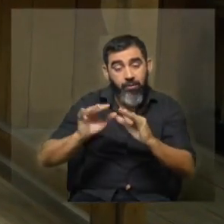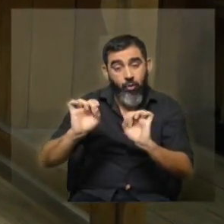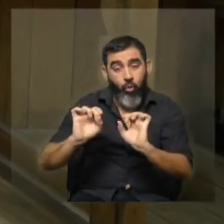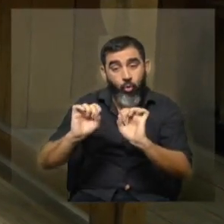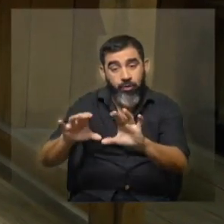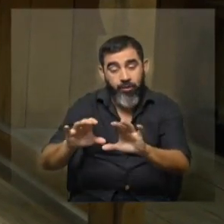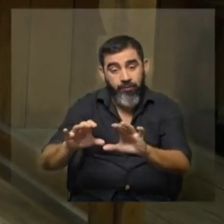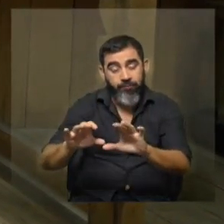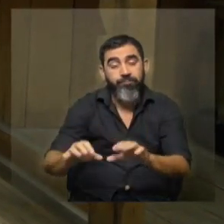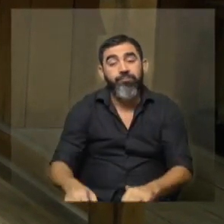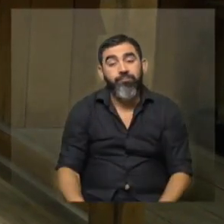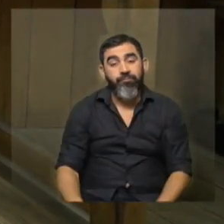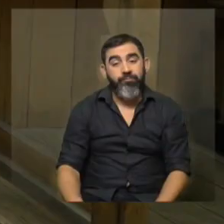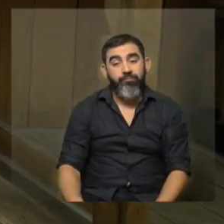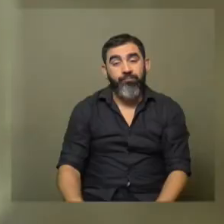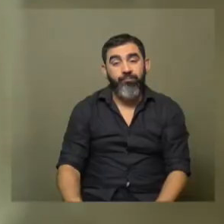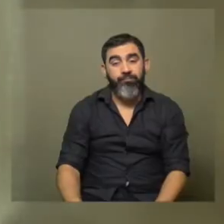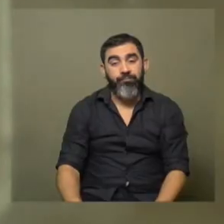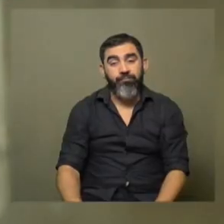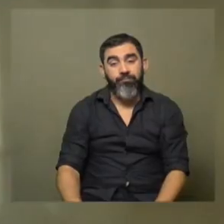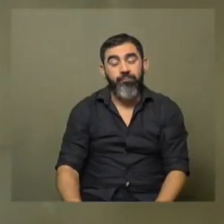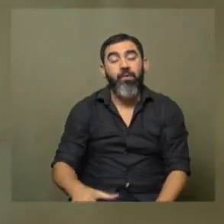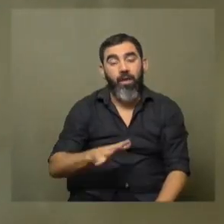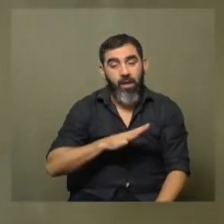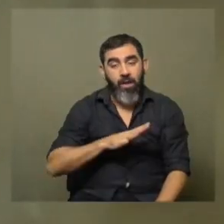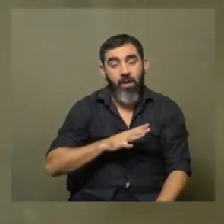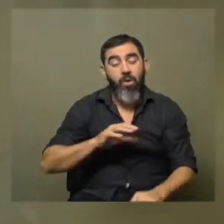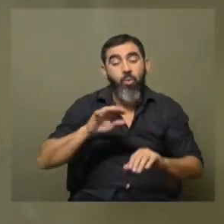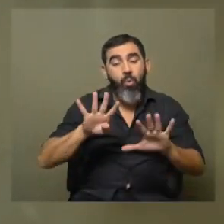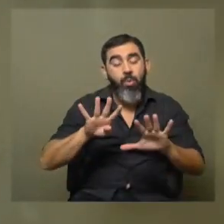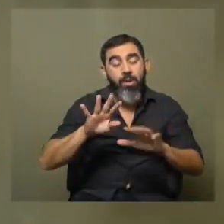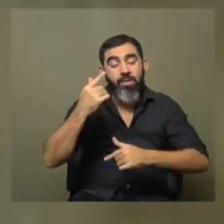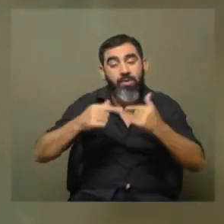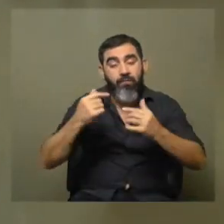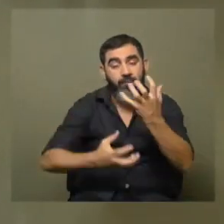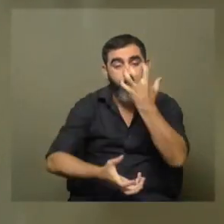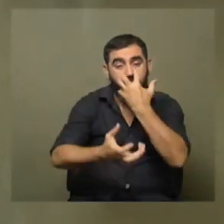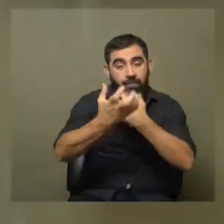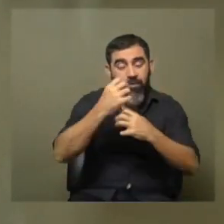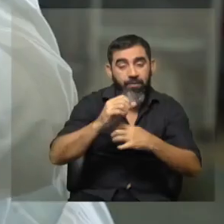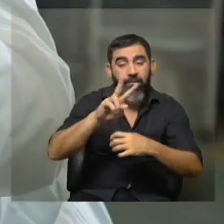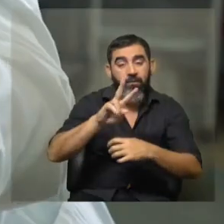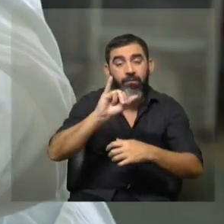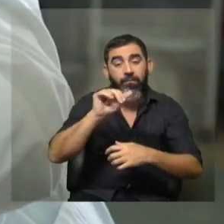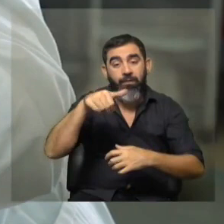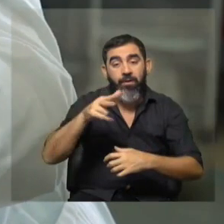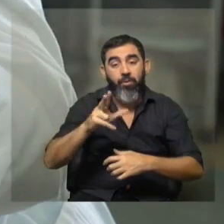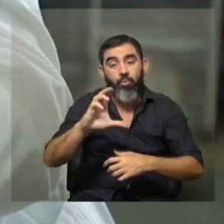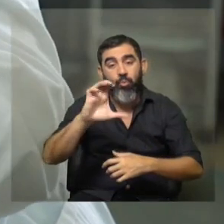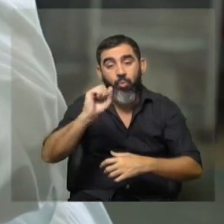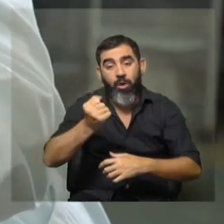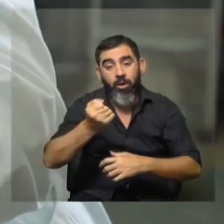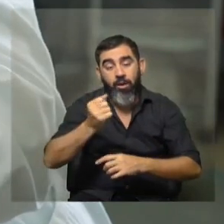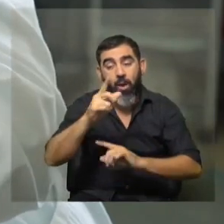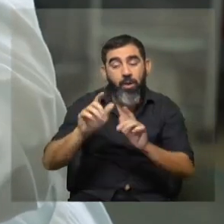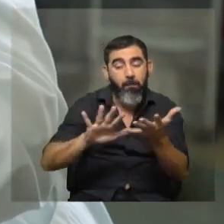hemos controlado, el país controló, existen 9 especies de vinchucas más, algunas en variable